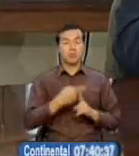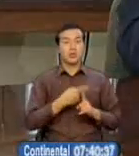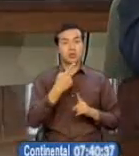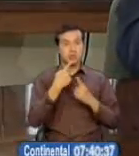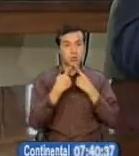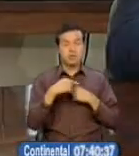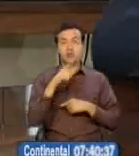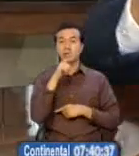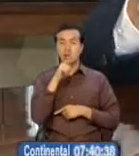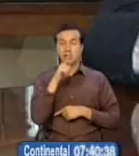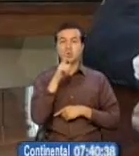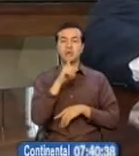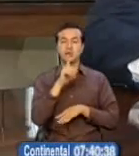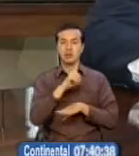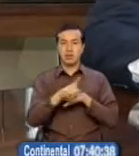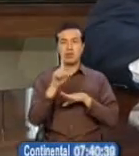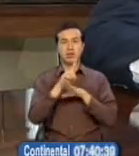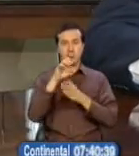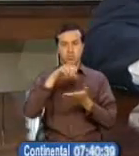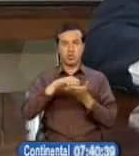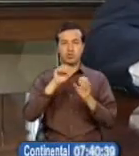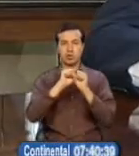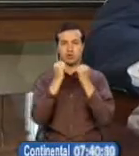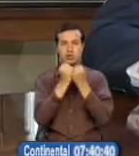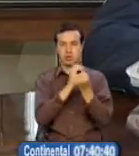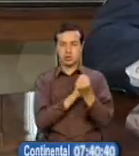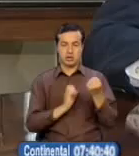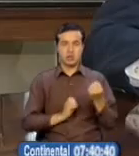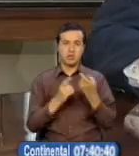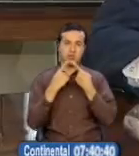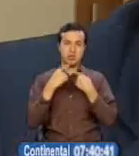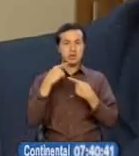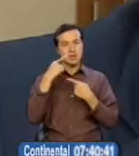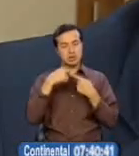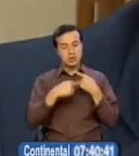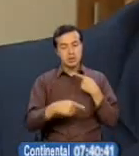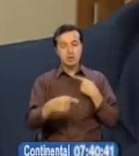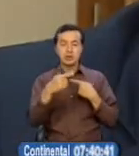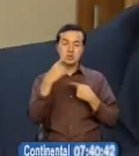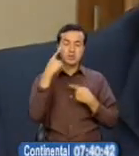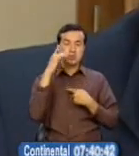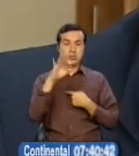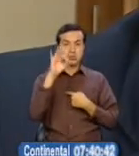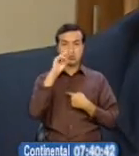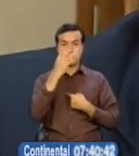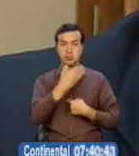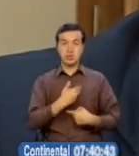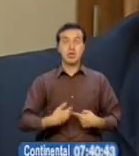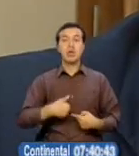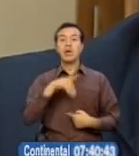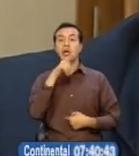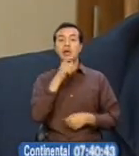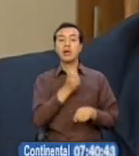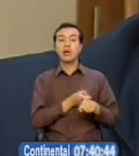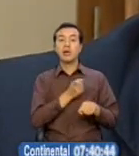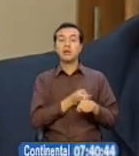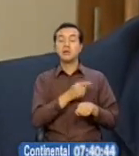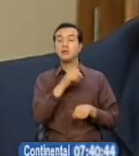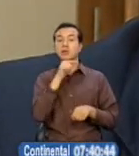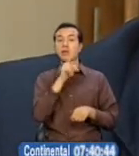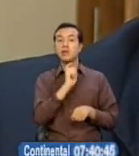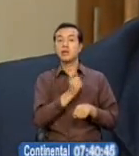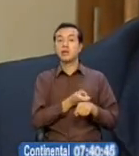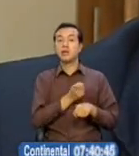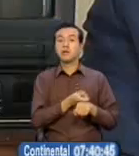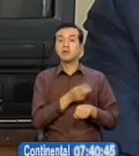según afirma Santiago Guarderas, director provincial del Partido Social Cristiano, quien además detalla las características que debe tener el acompañante de